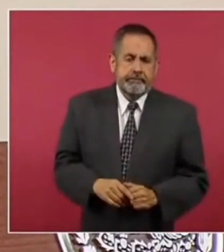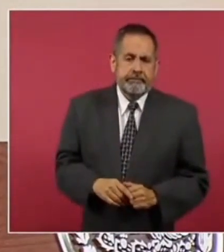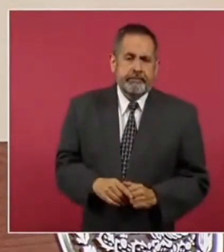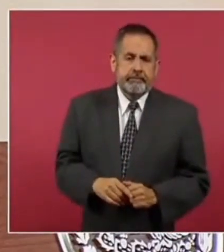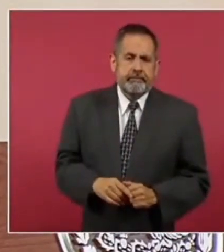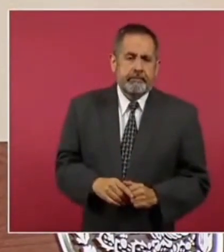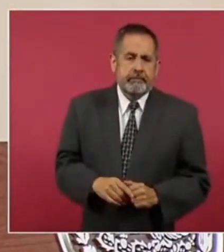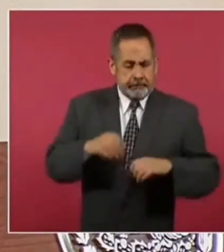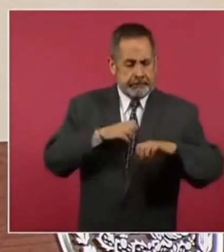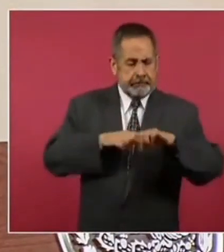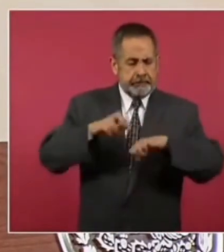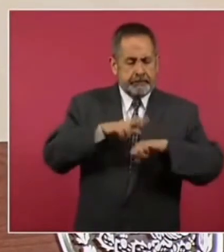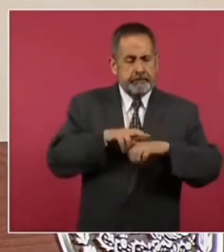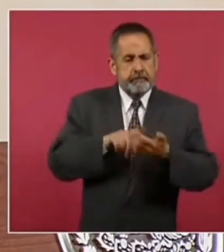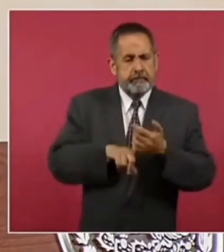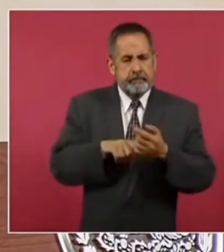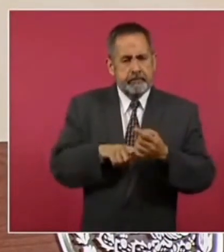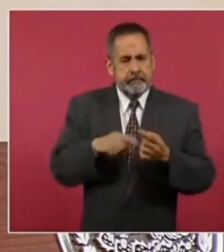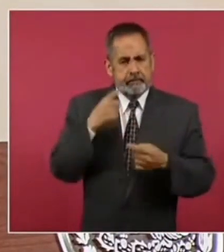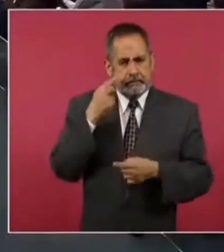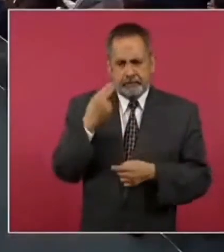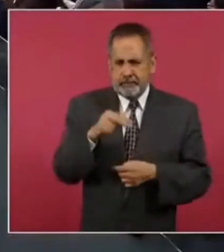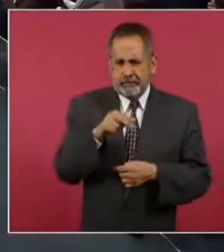nuestro embajadora serum